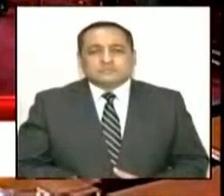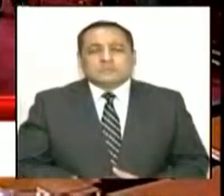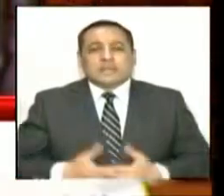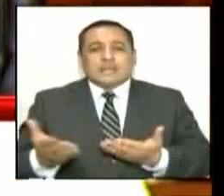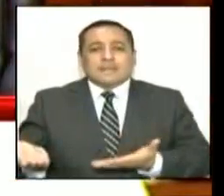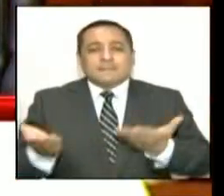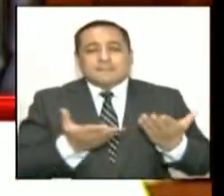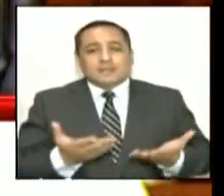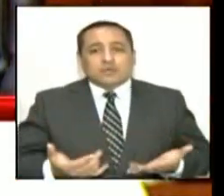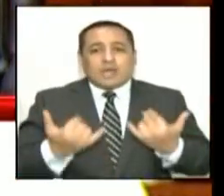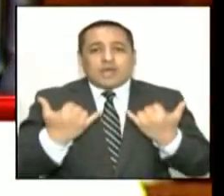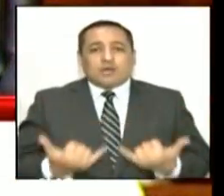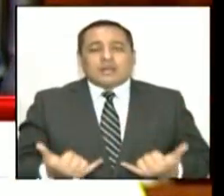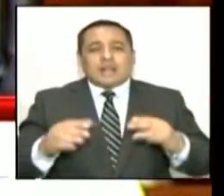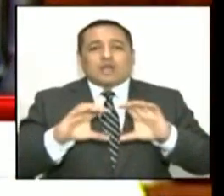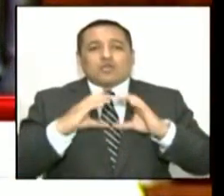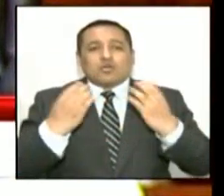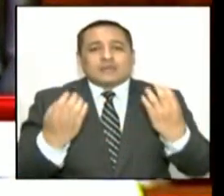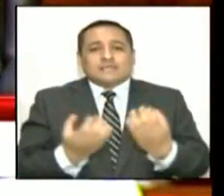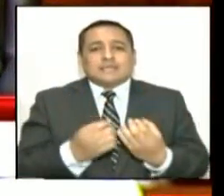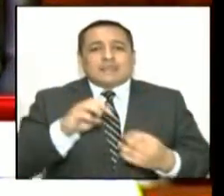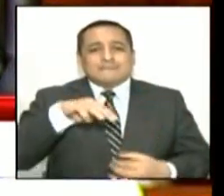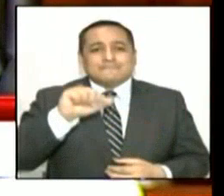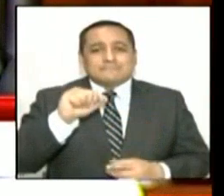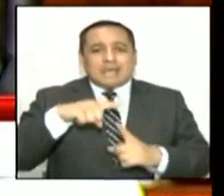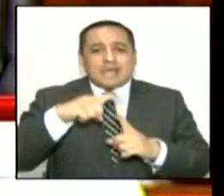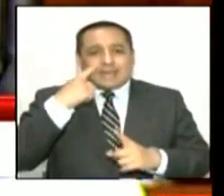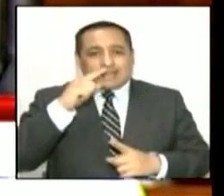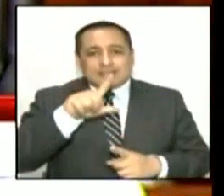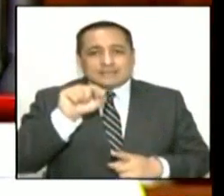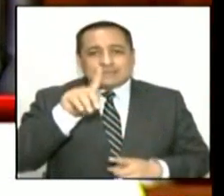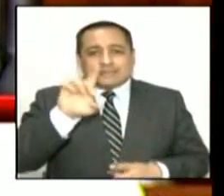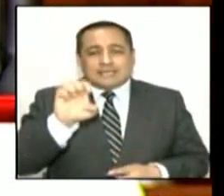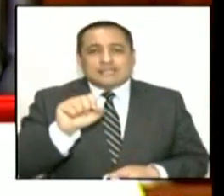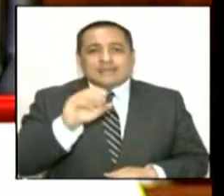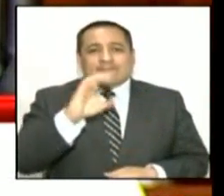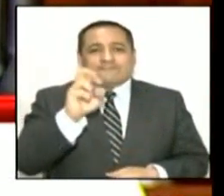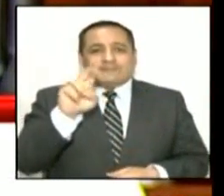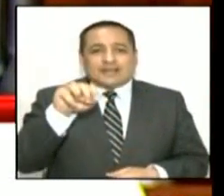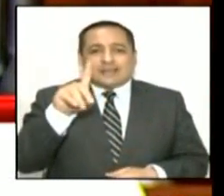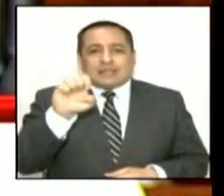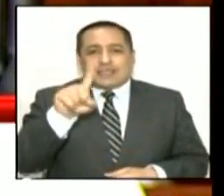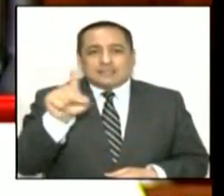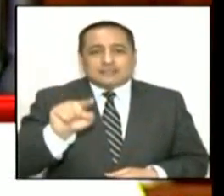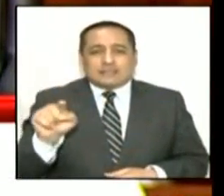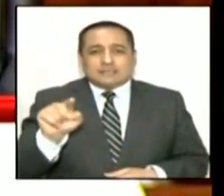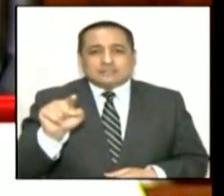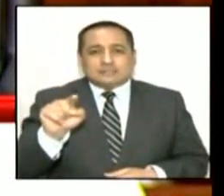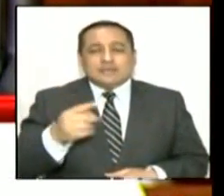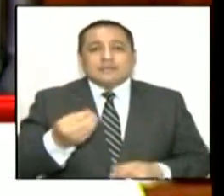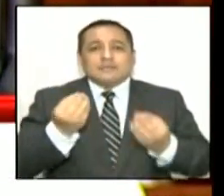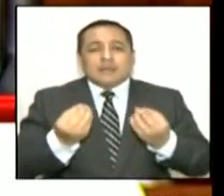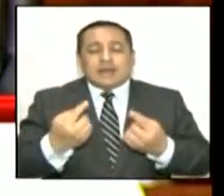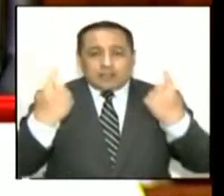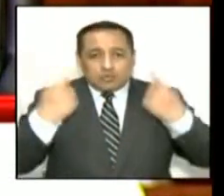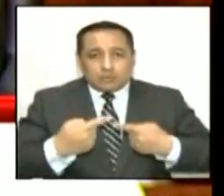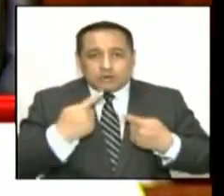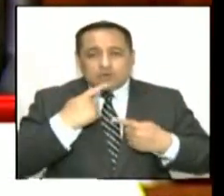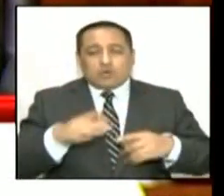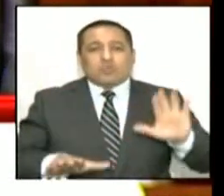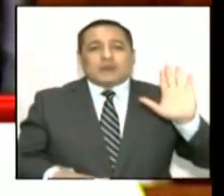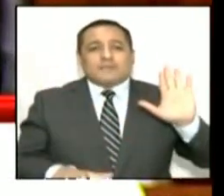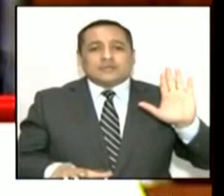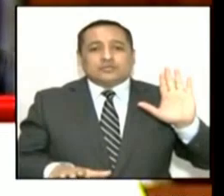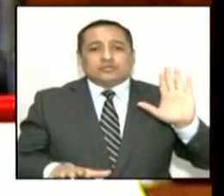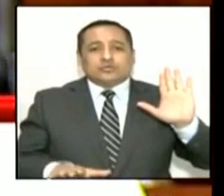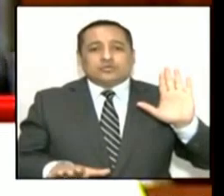Invito al estrado a la congresista Matilde Fernández Flores, con la finalidad de prestar el juramento